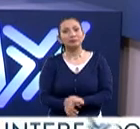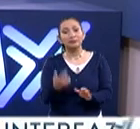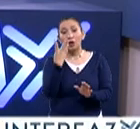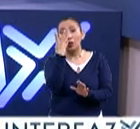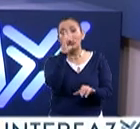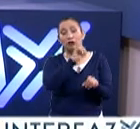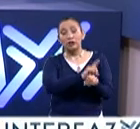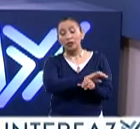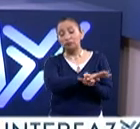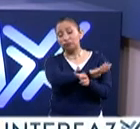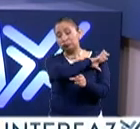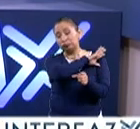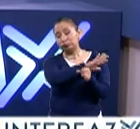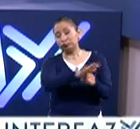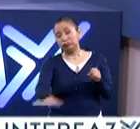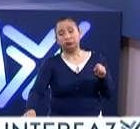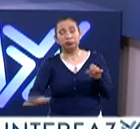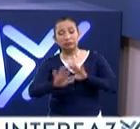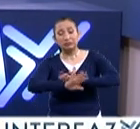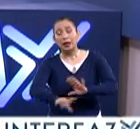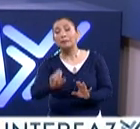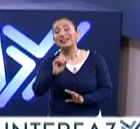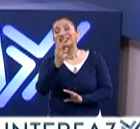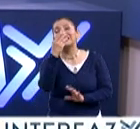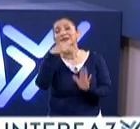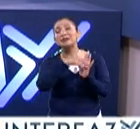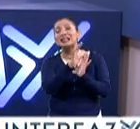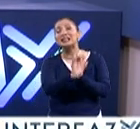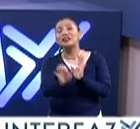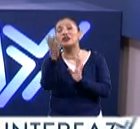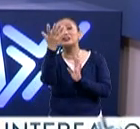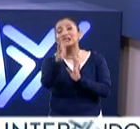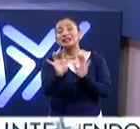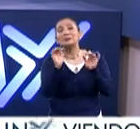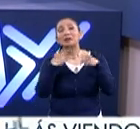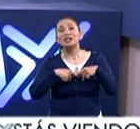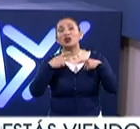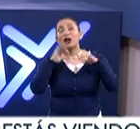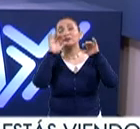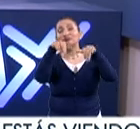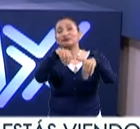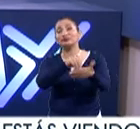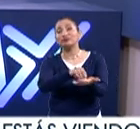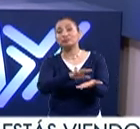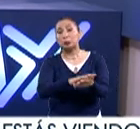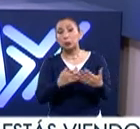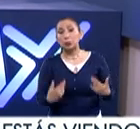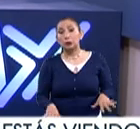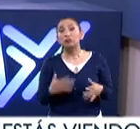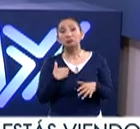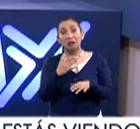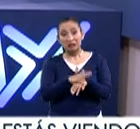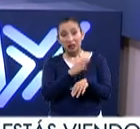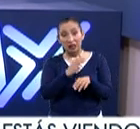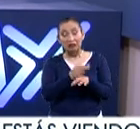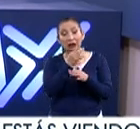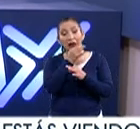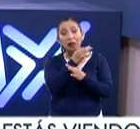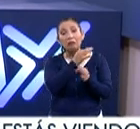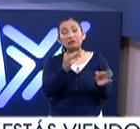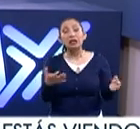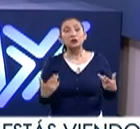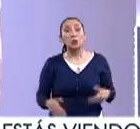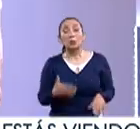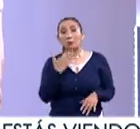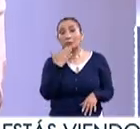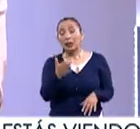solo 4 días, alcanzando 23,510 inscritos. Wow, bueno, pues es una excelente noticia por un lado. Por un lado, por supuesto.